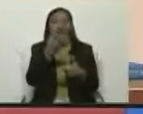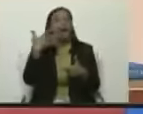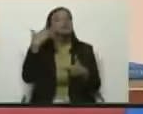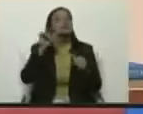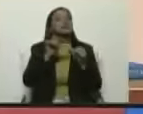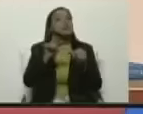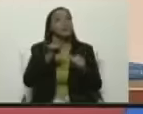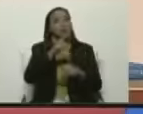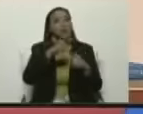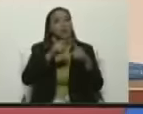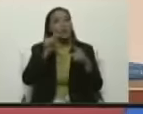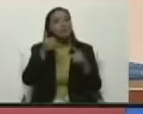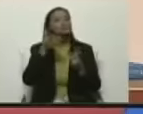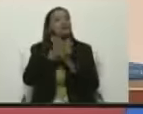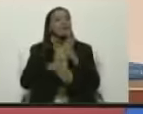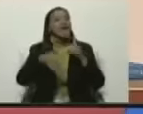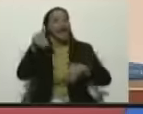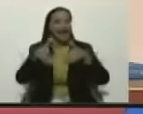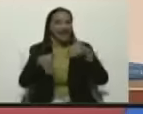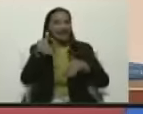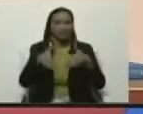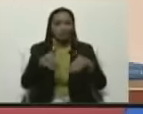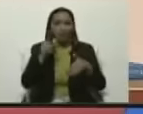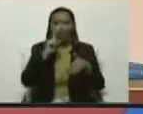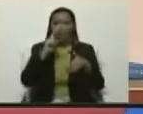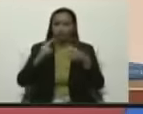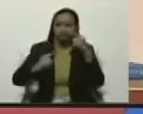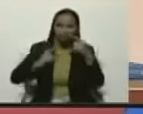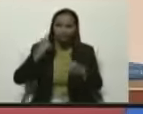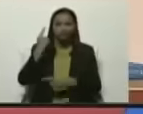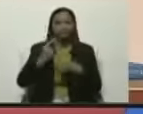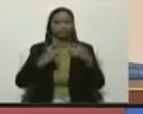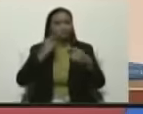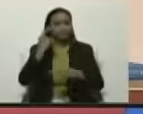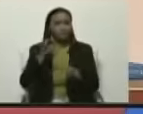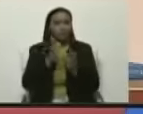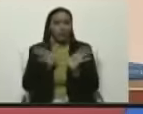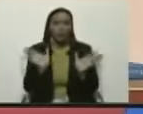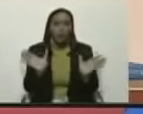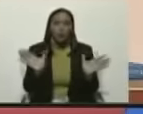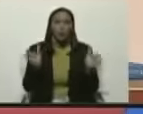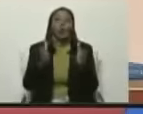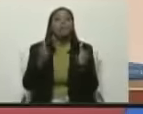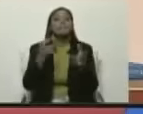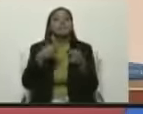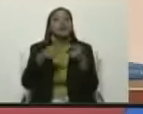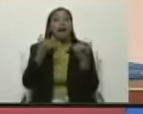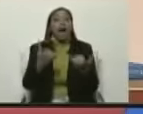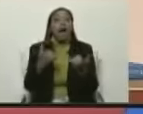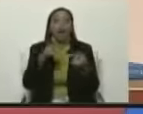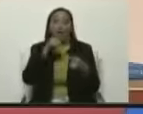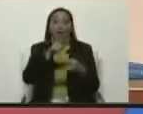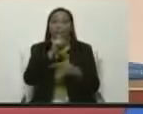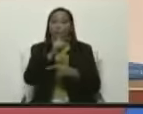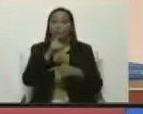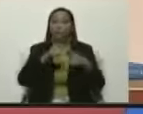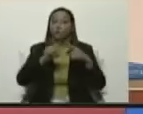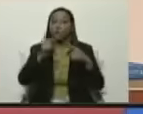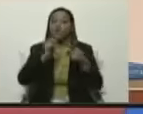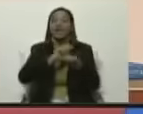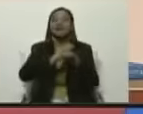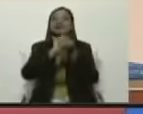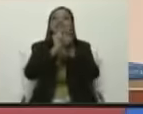convierta en el 1x10 social, de acompañamiento, el 1x10 cultural, el